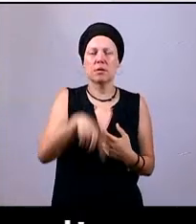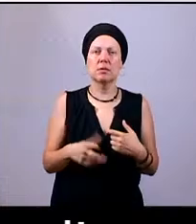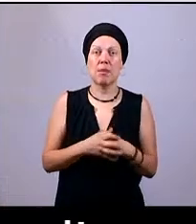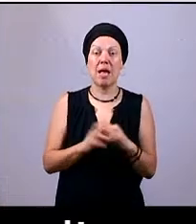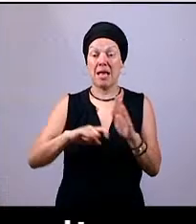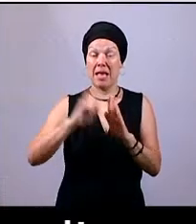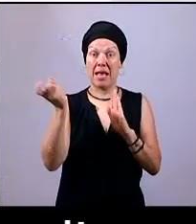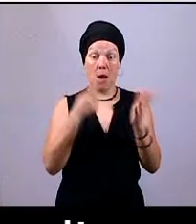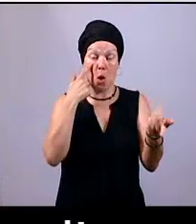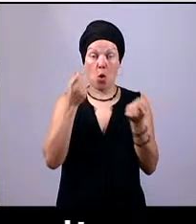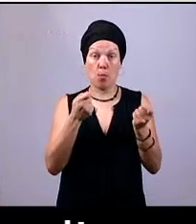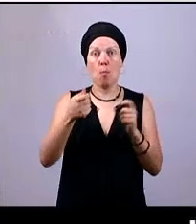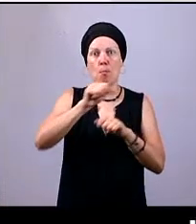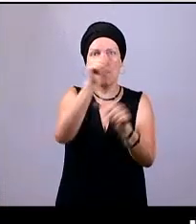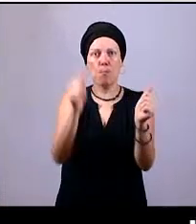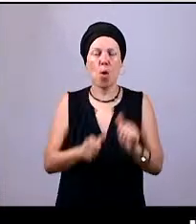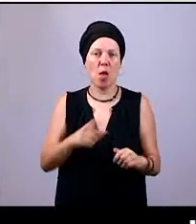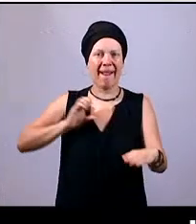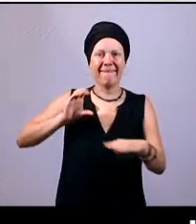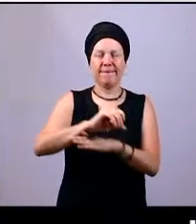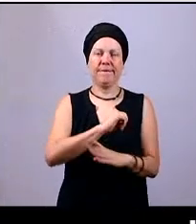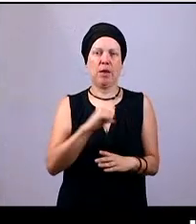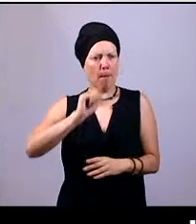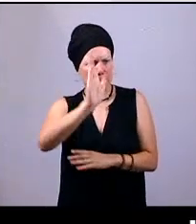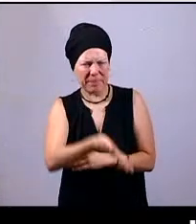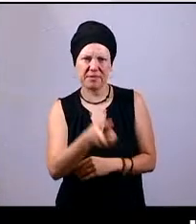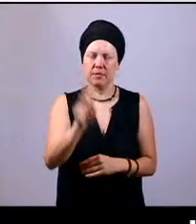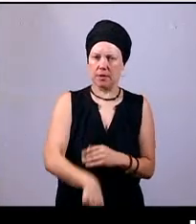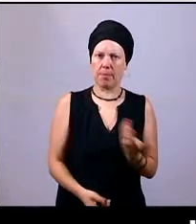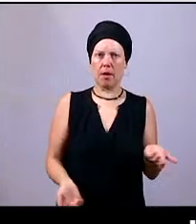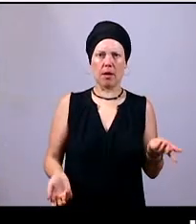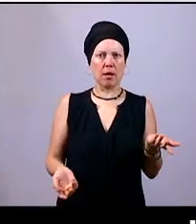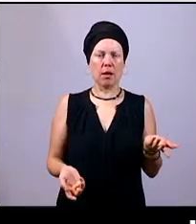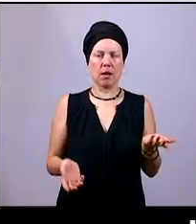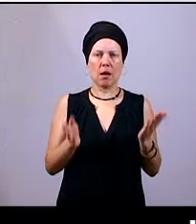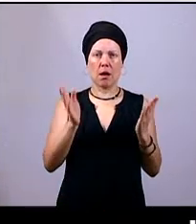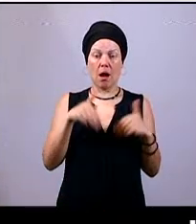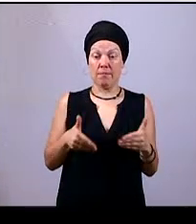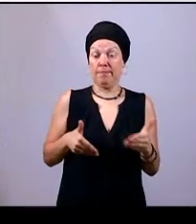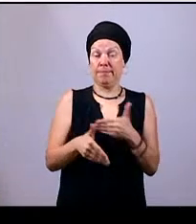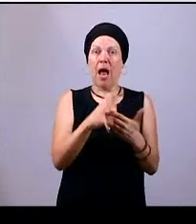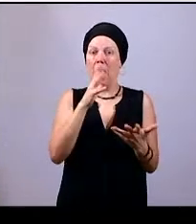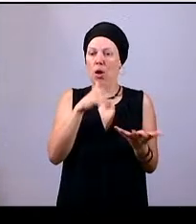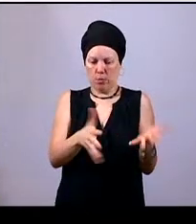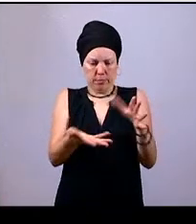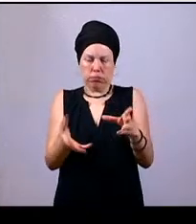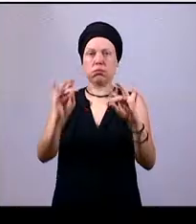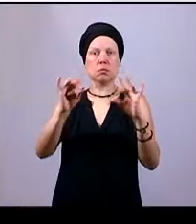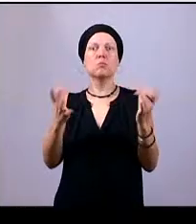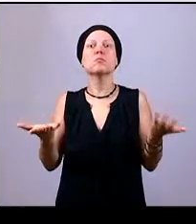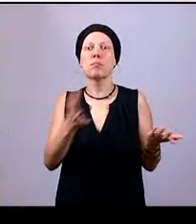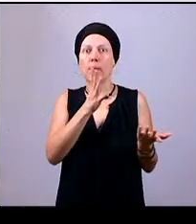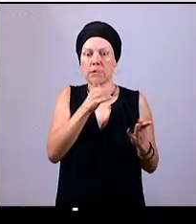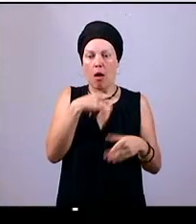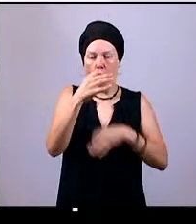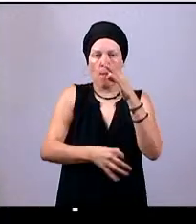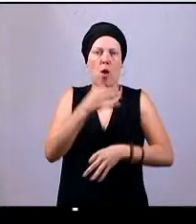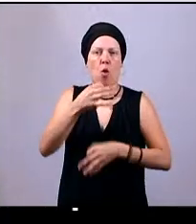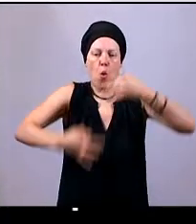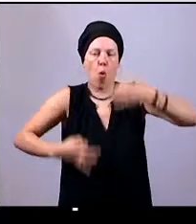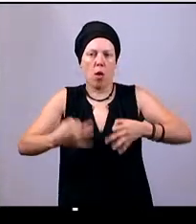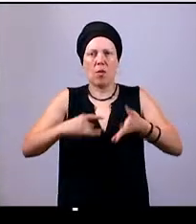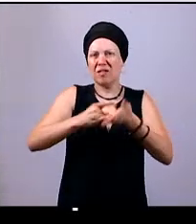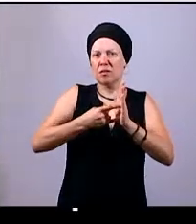ley que regula el modelo también de financiación autonómica, que tiene que materializarse en algo, ¿no? Y en nuestro ordenamiento jurídico, en nuestro